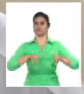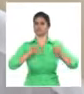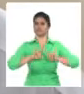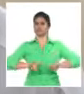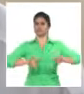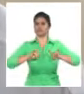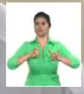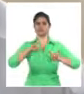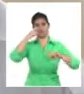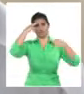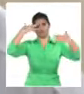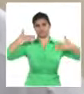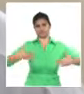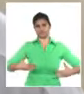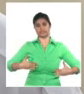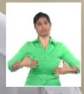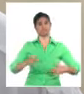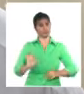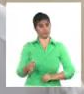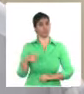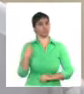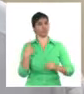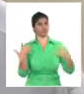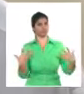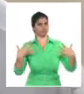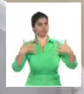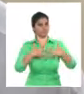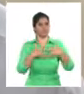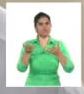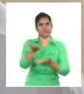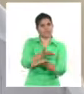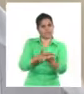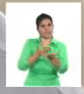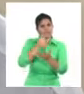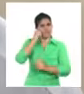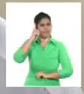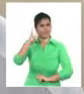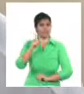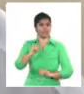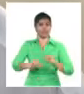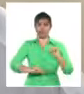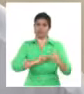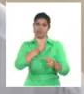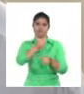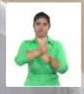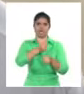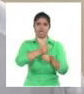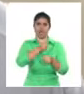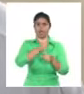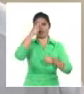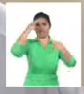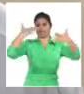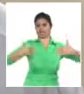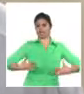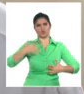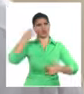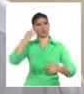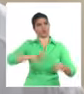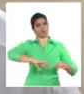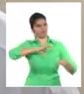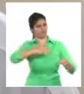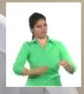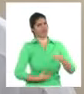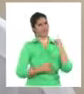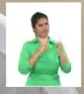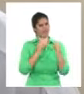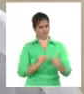índices predictivos. Queremos compendiar todo eso para actuar sobre la embarazada de manera de contribuir